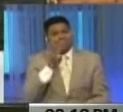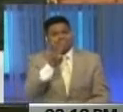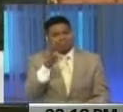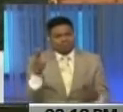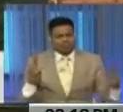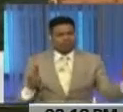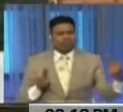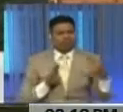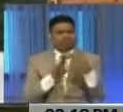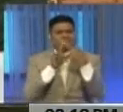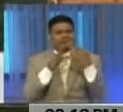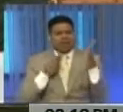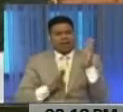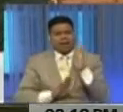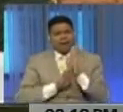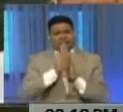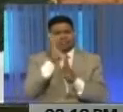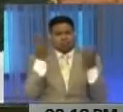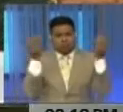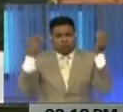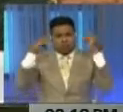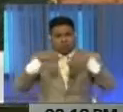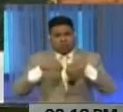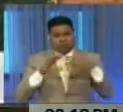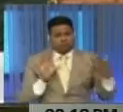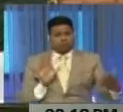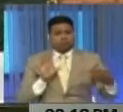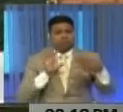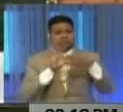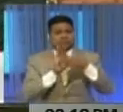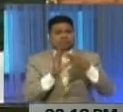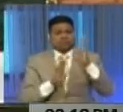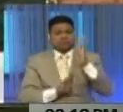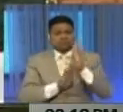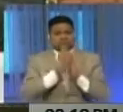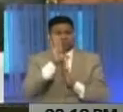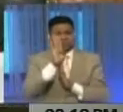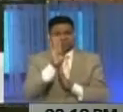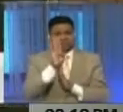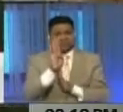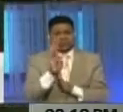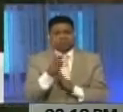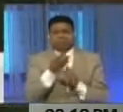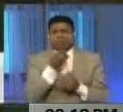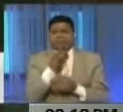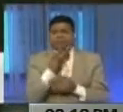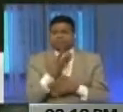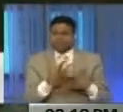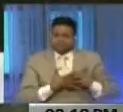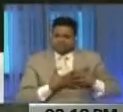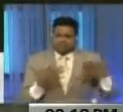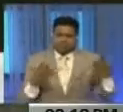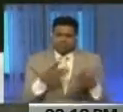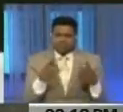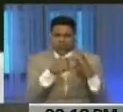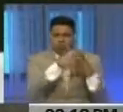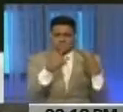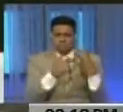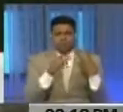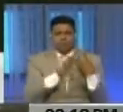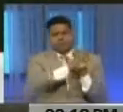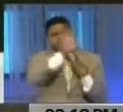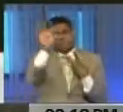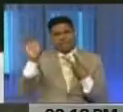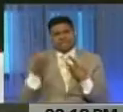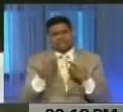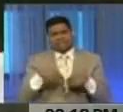seguir avanzando en el acuerdo de alianza para el desarrollo y beneficio mutuo entre Turquía y Venezuela. Igualmente